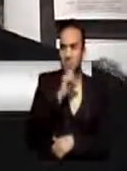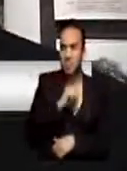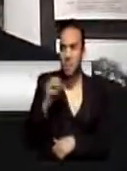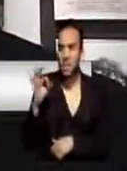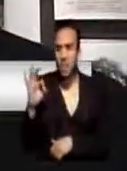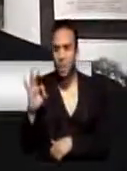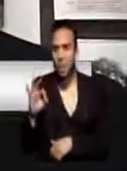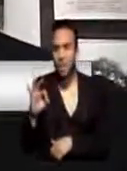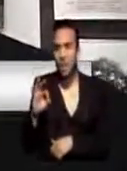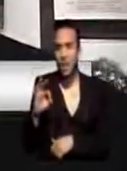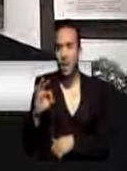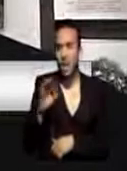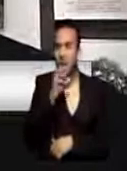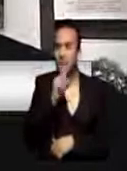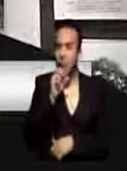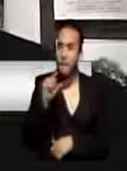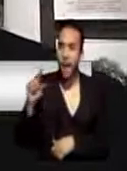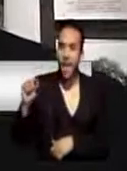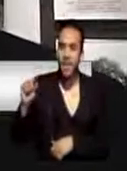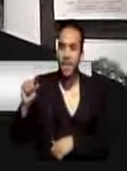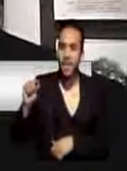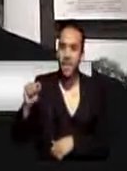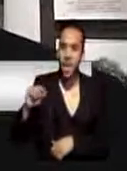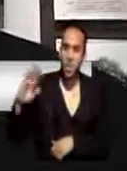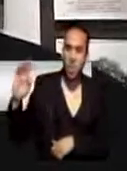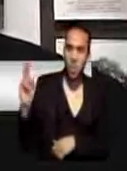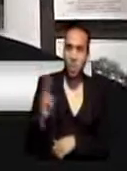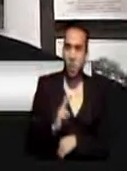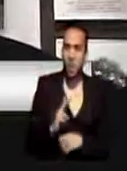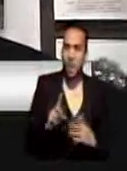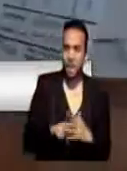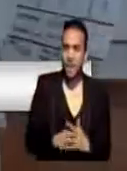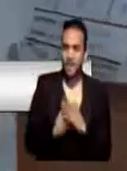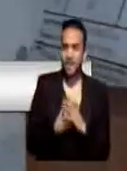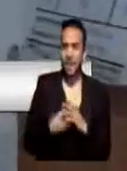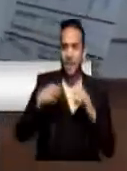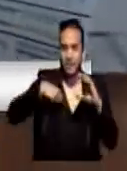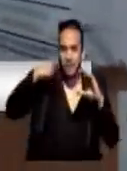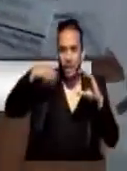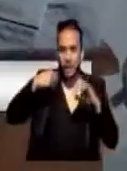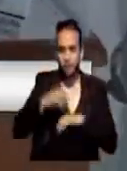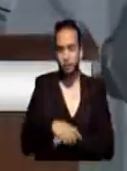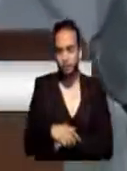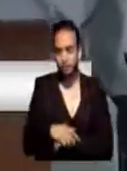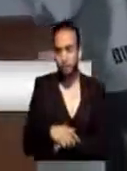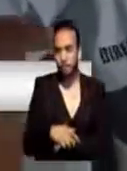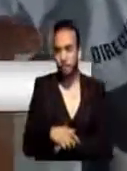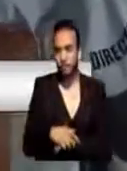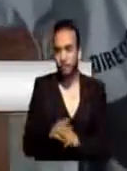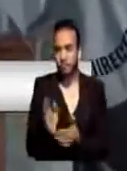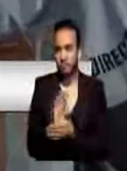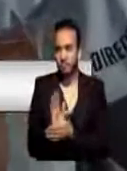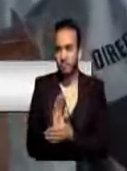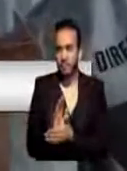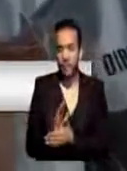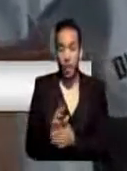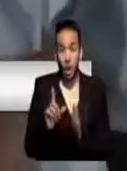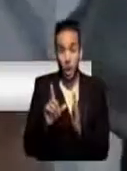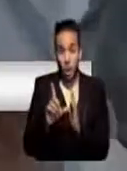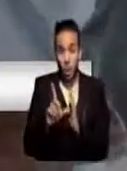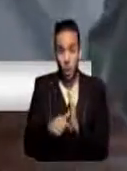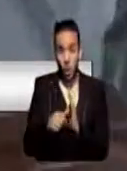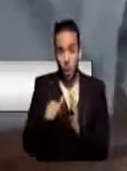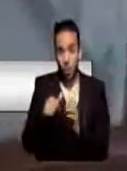a los 20 pues volví a empezar a hacer cine. En la segunda parte de esta serie conoceremos cómo Luis